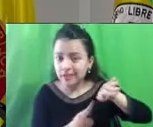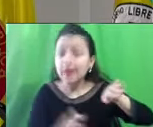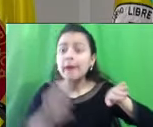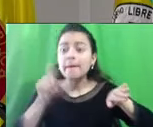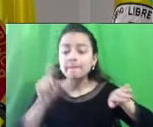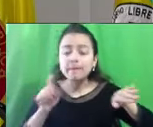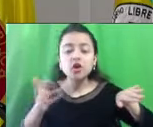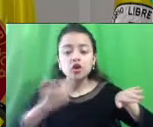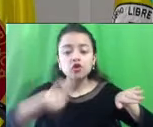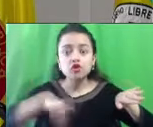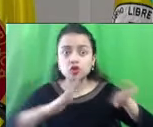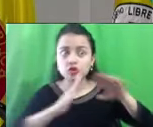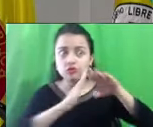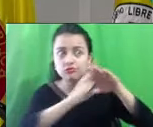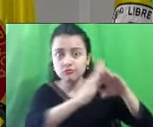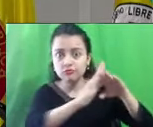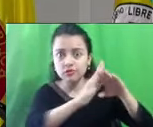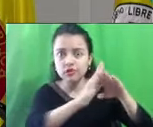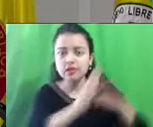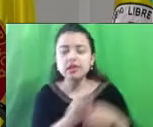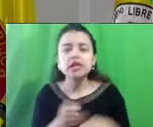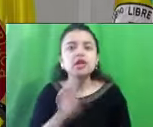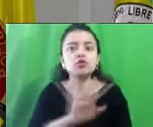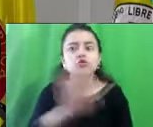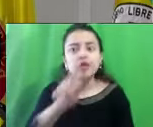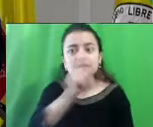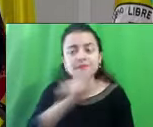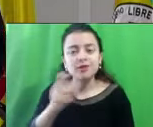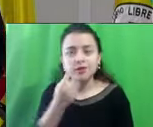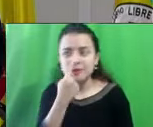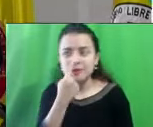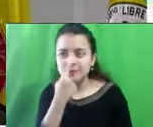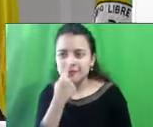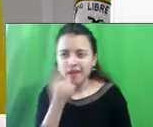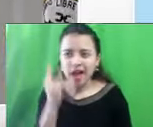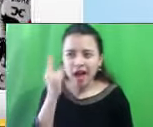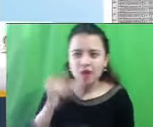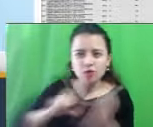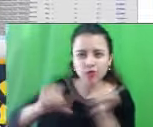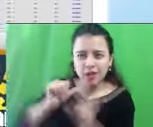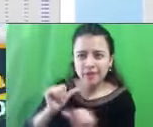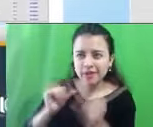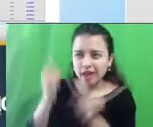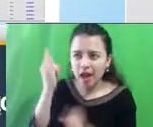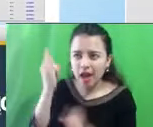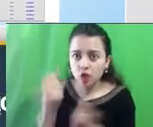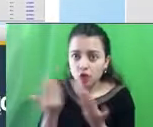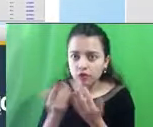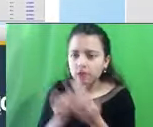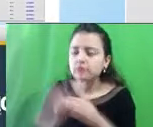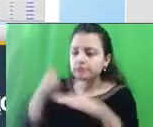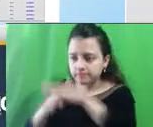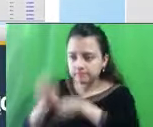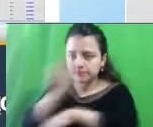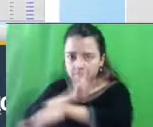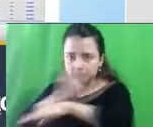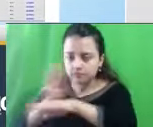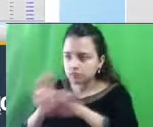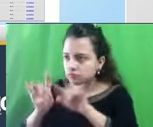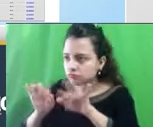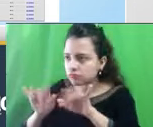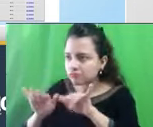ir directamente a la página del SWIFT como cada trámite que maneja la empresa Aguas de Facatativá. También tuvimos la ley